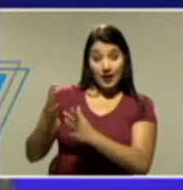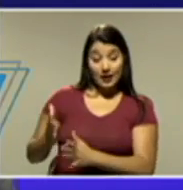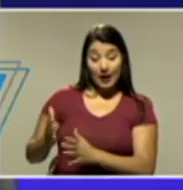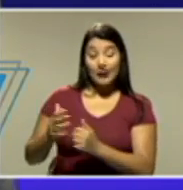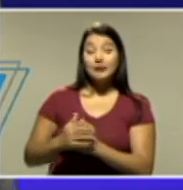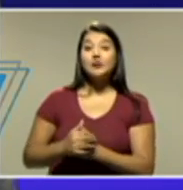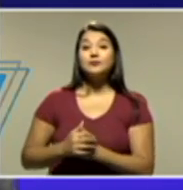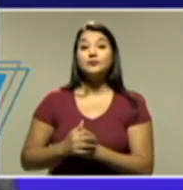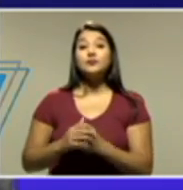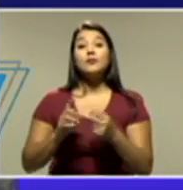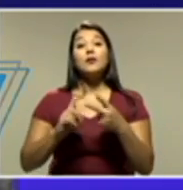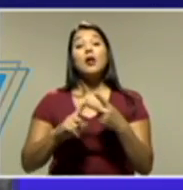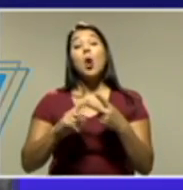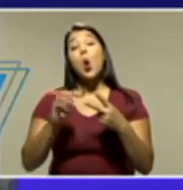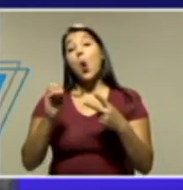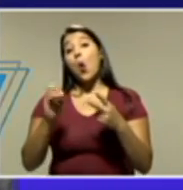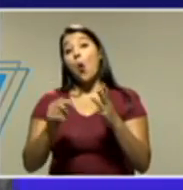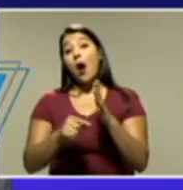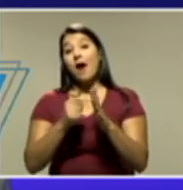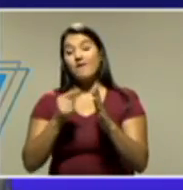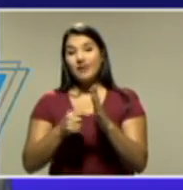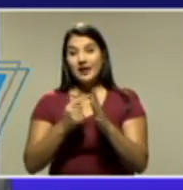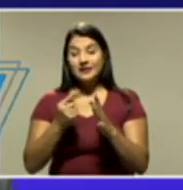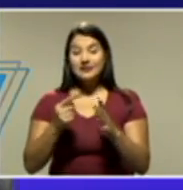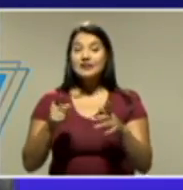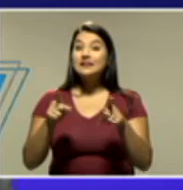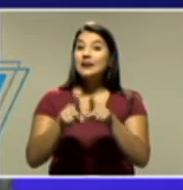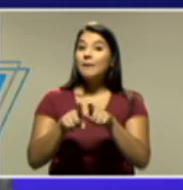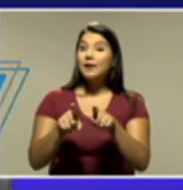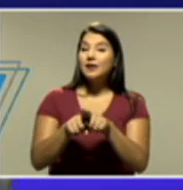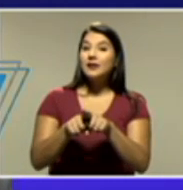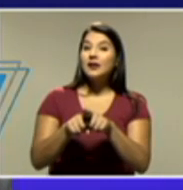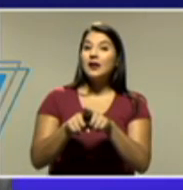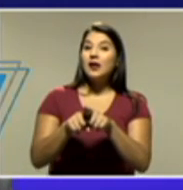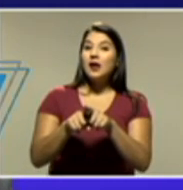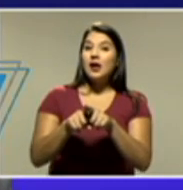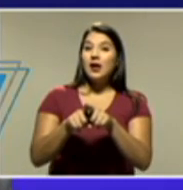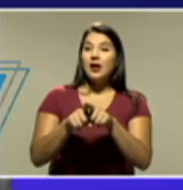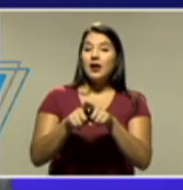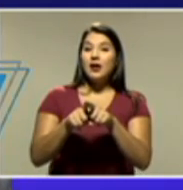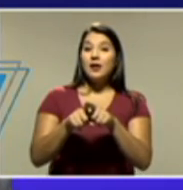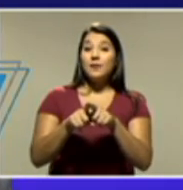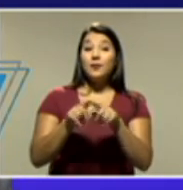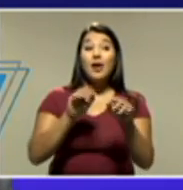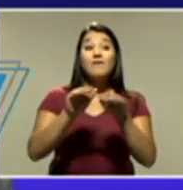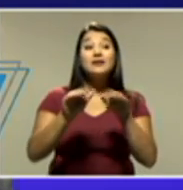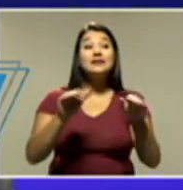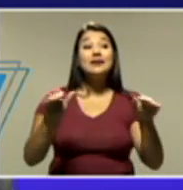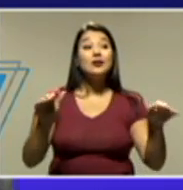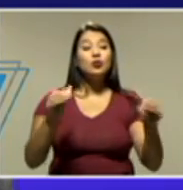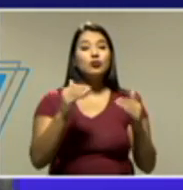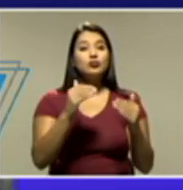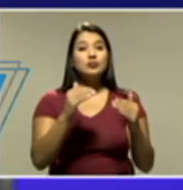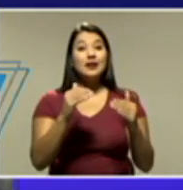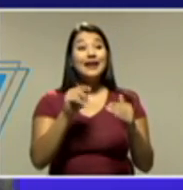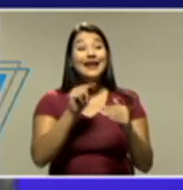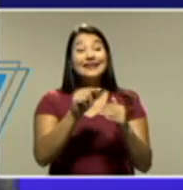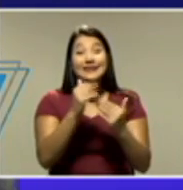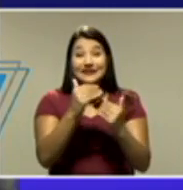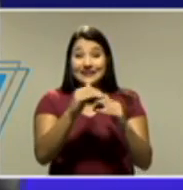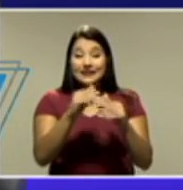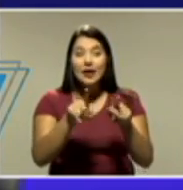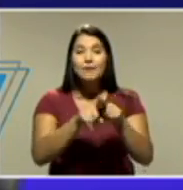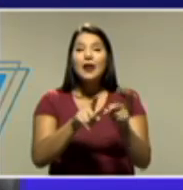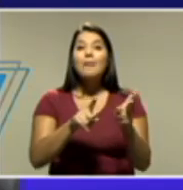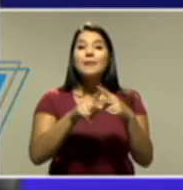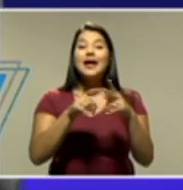alcaldes, en otros casos haciendo extensivo estas limitaciones a los regidores también. Puedo